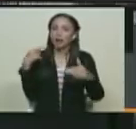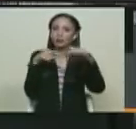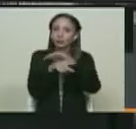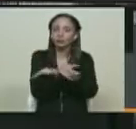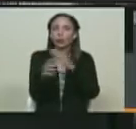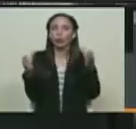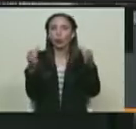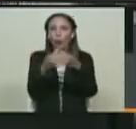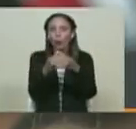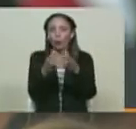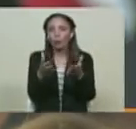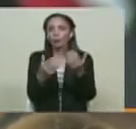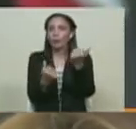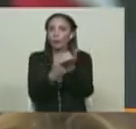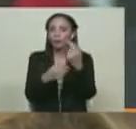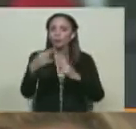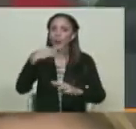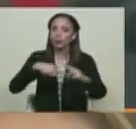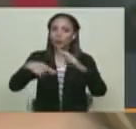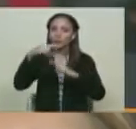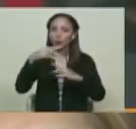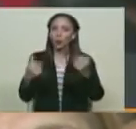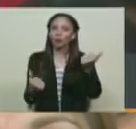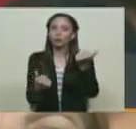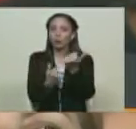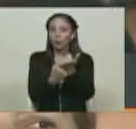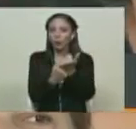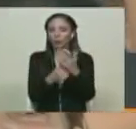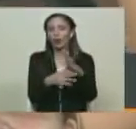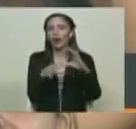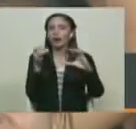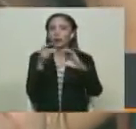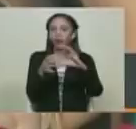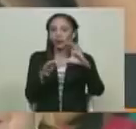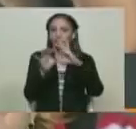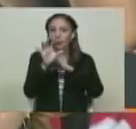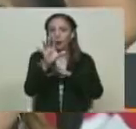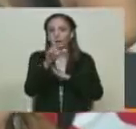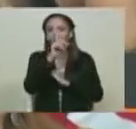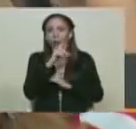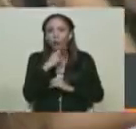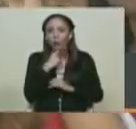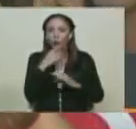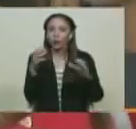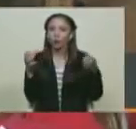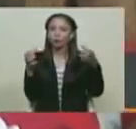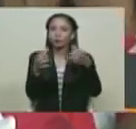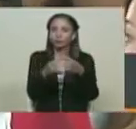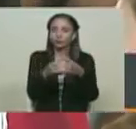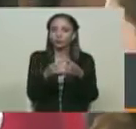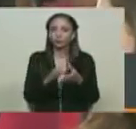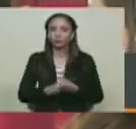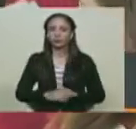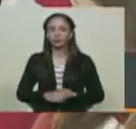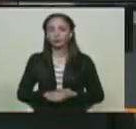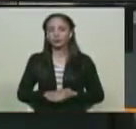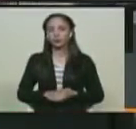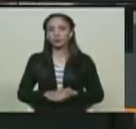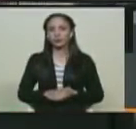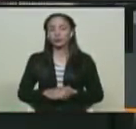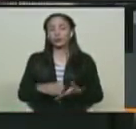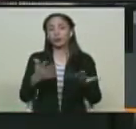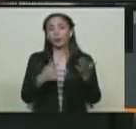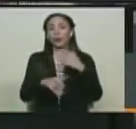de la patria con la aplicación BQR en el código QR del carnet de la patria y a